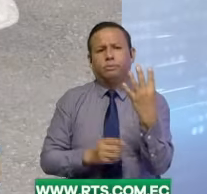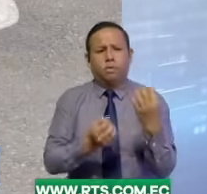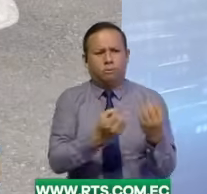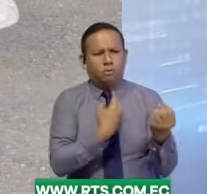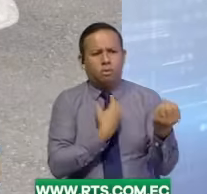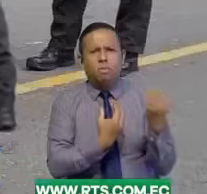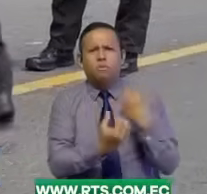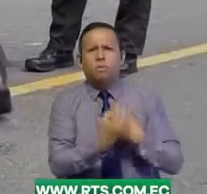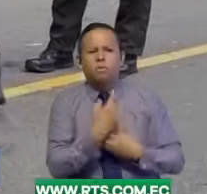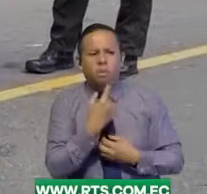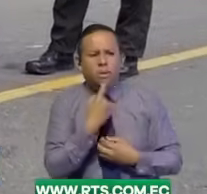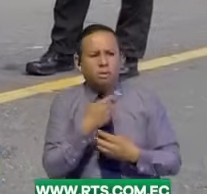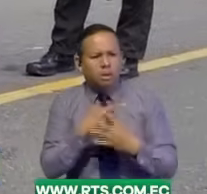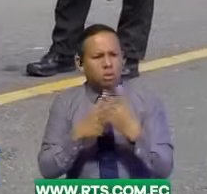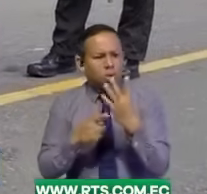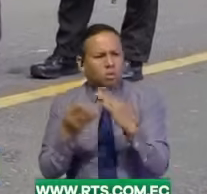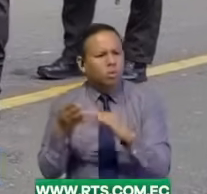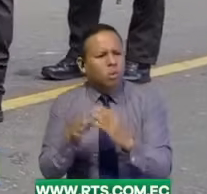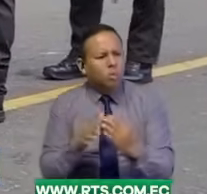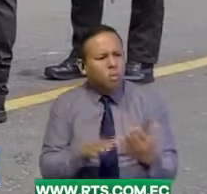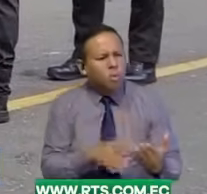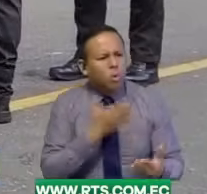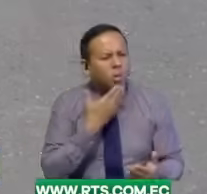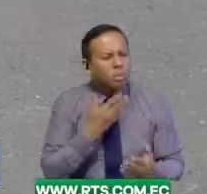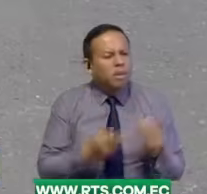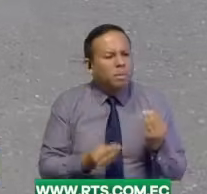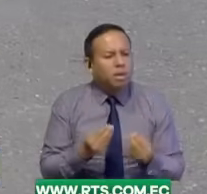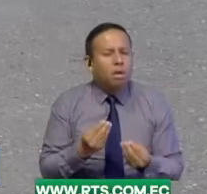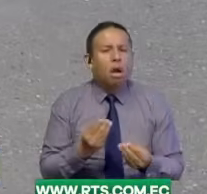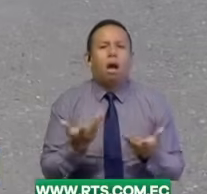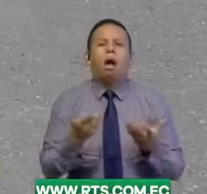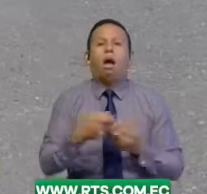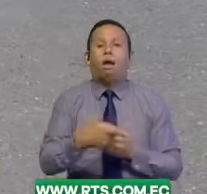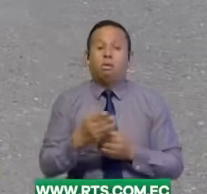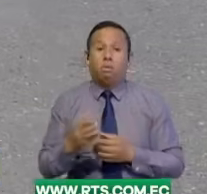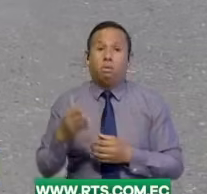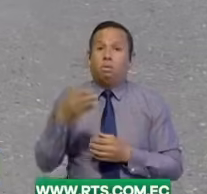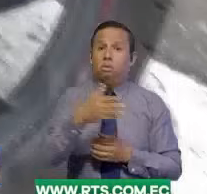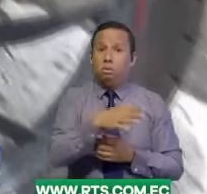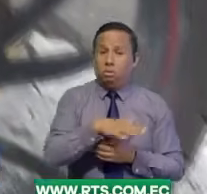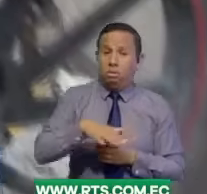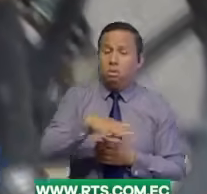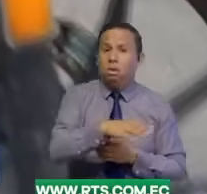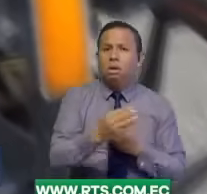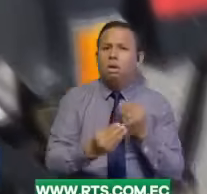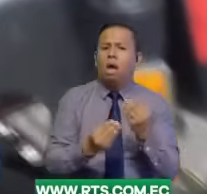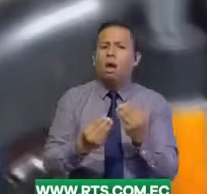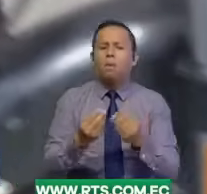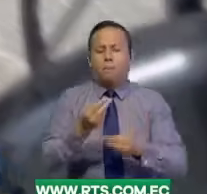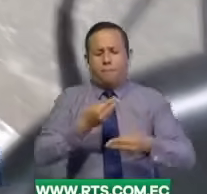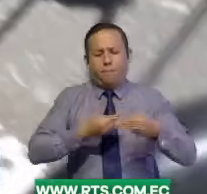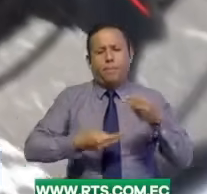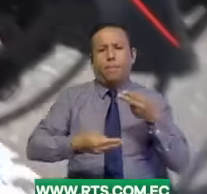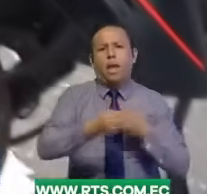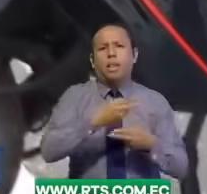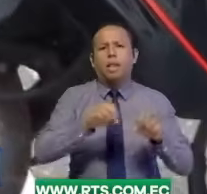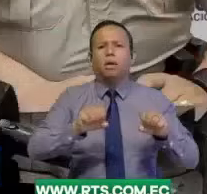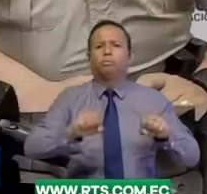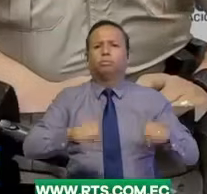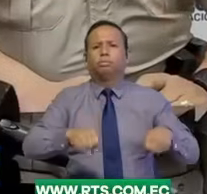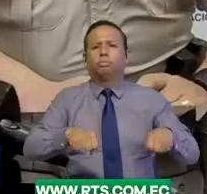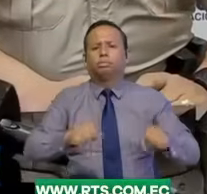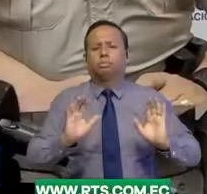versiones, los ahora fallecidos se habrían trasladado a esa localidad para vender una motocicleta. Han